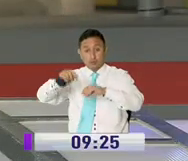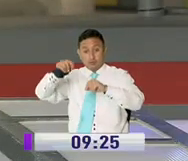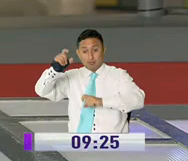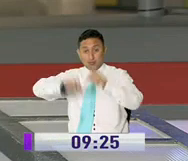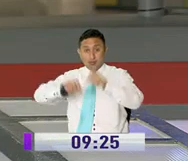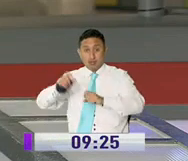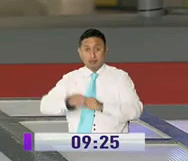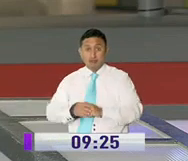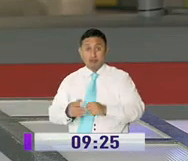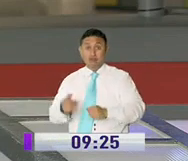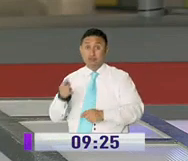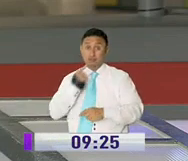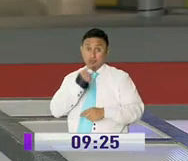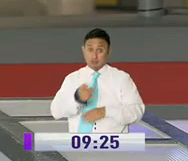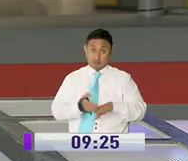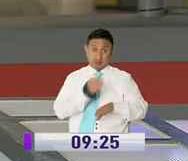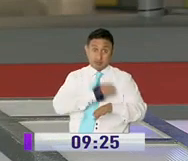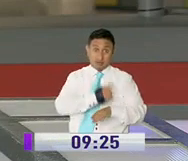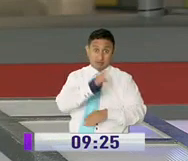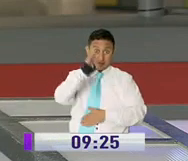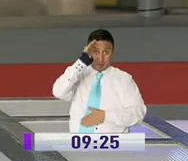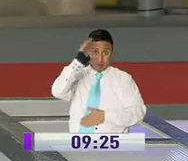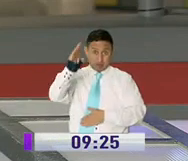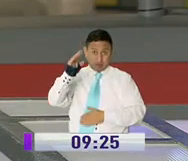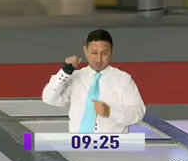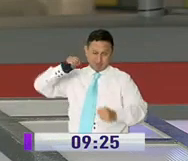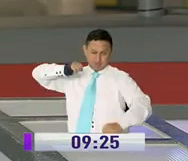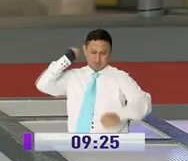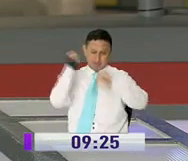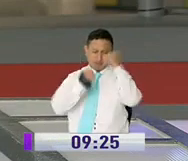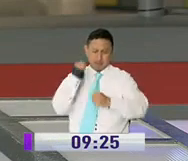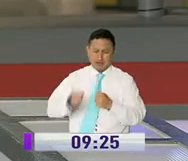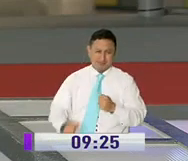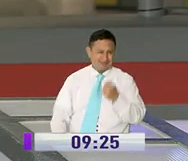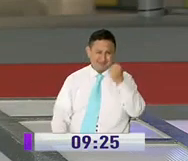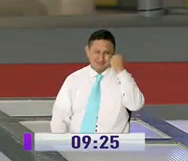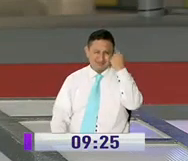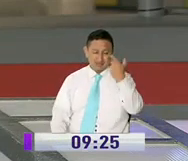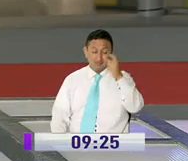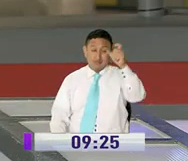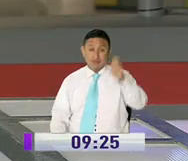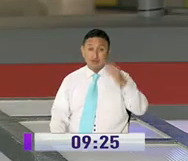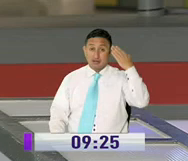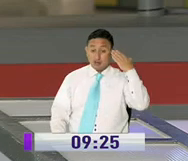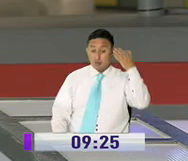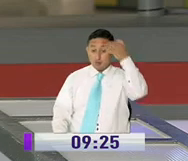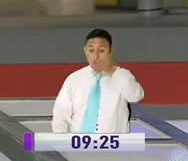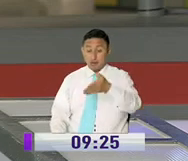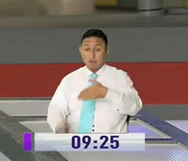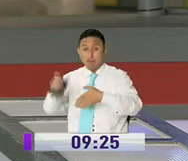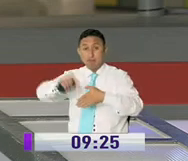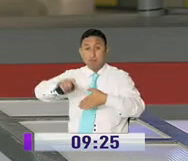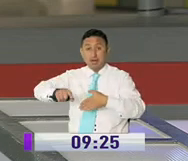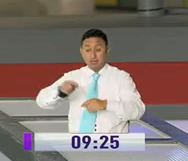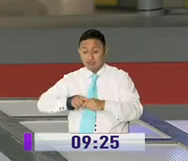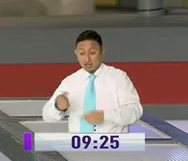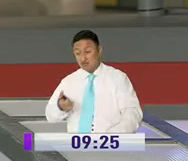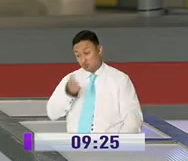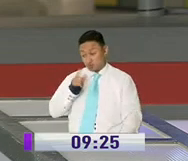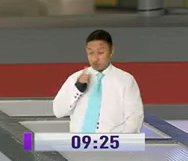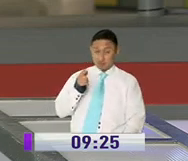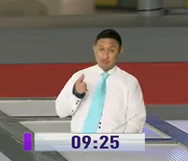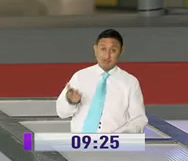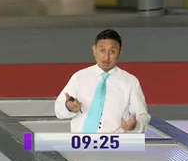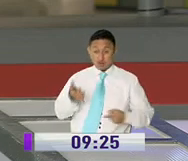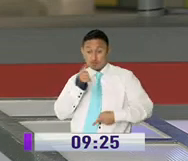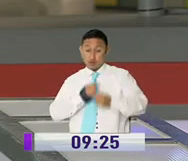sujetos atacaron, lo que hablábamos, a miembros de la Policía Nacional. Es increíble. Los uniformados fueron agredidos por personas que presuntamente,